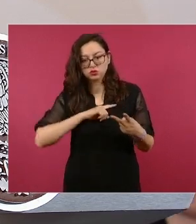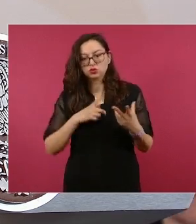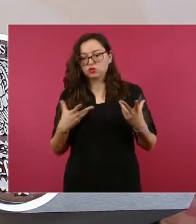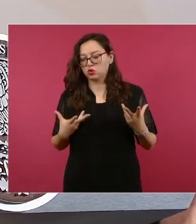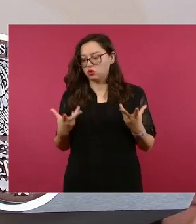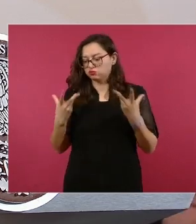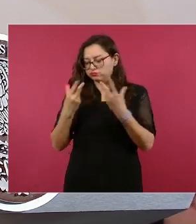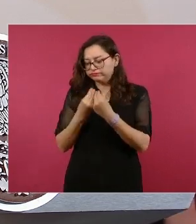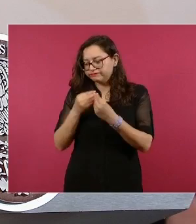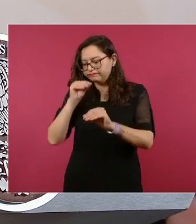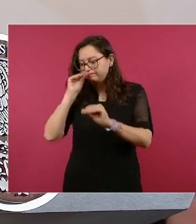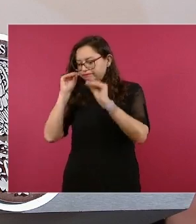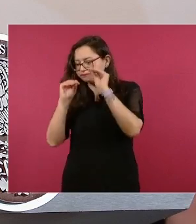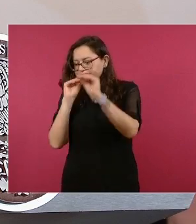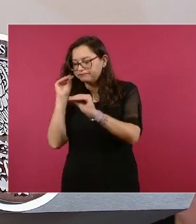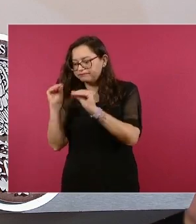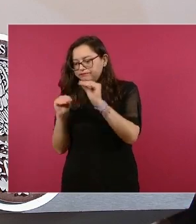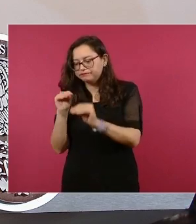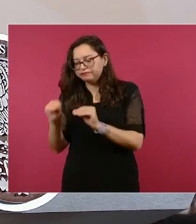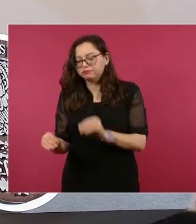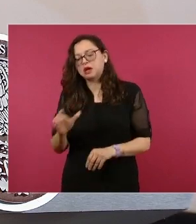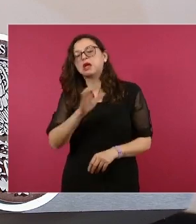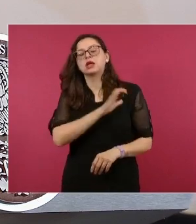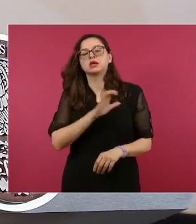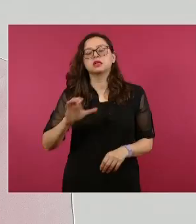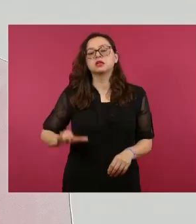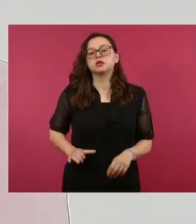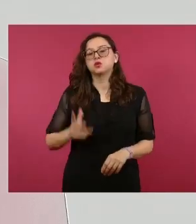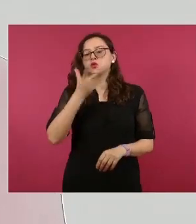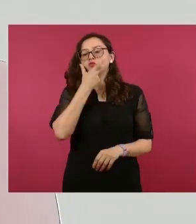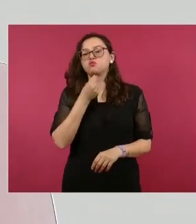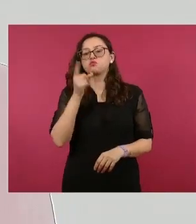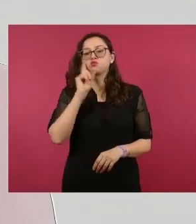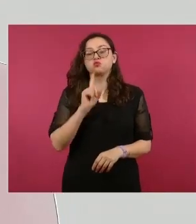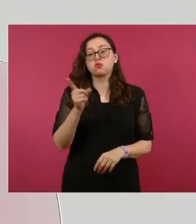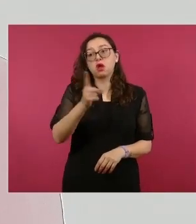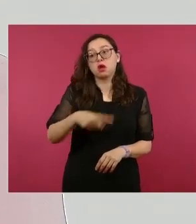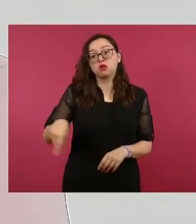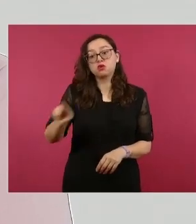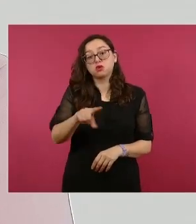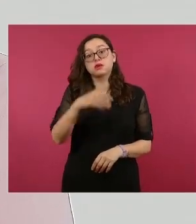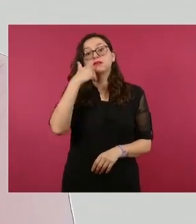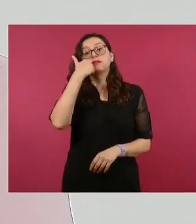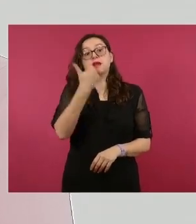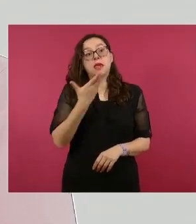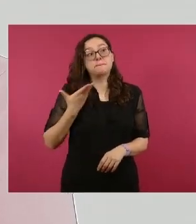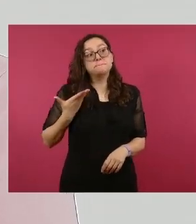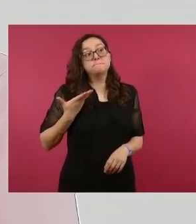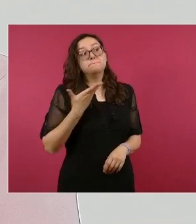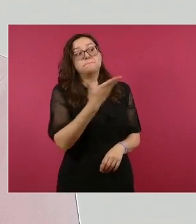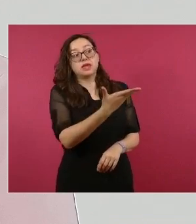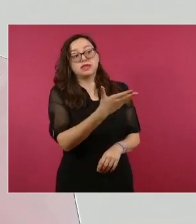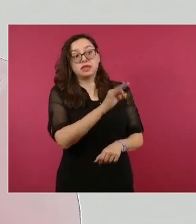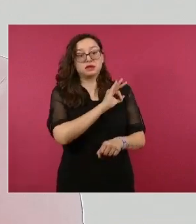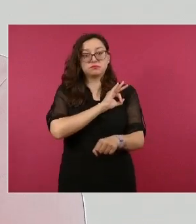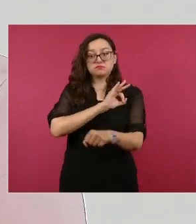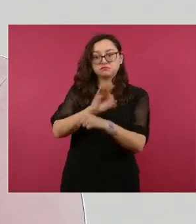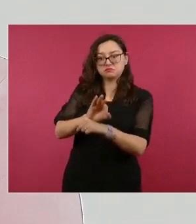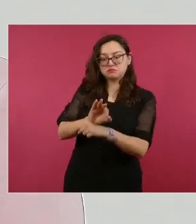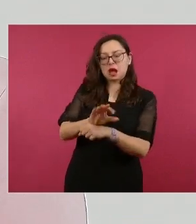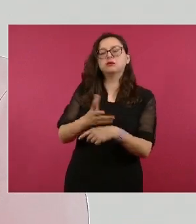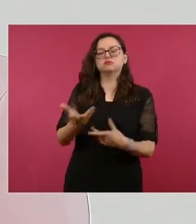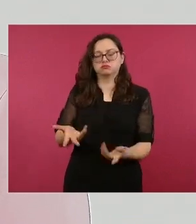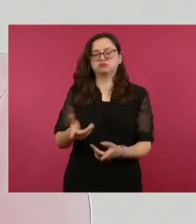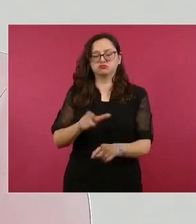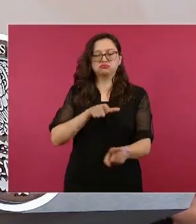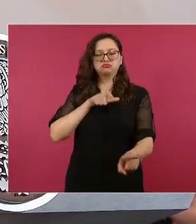para dar seguridad a candidatas y candidatos que lo requieren y consiste en lo